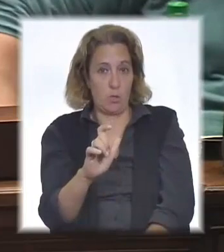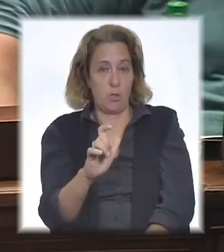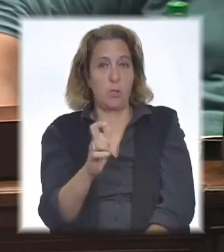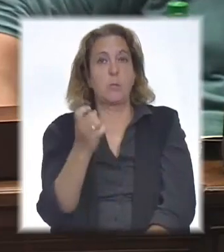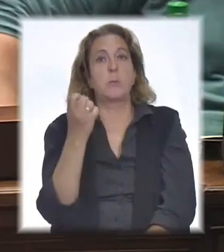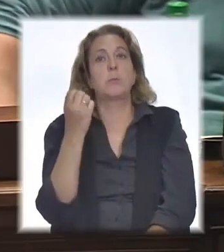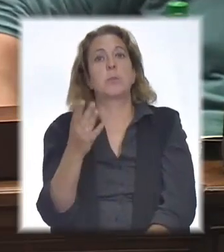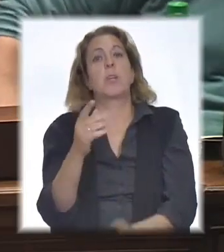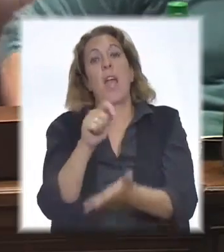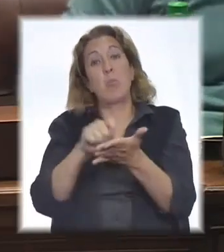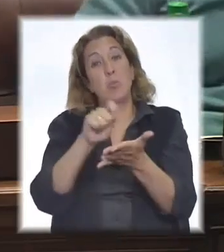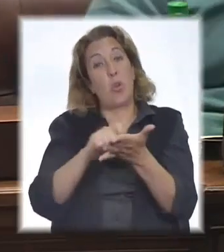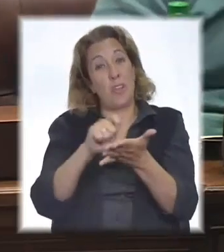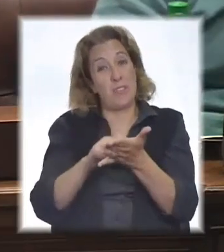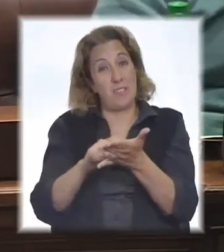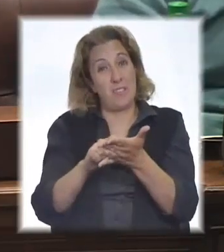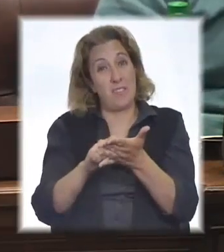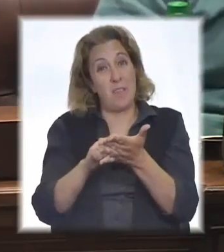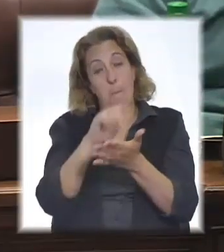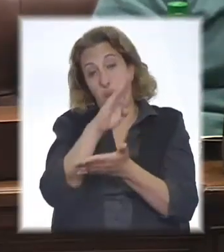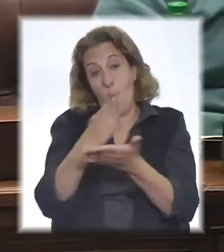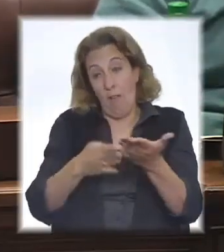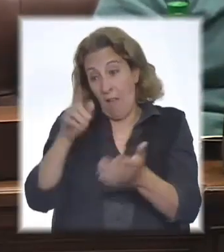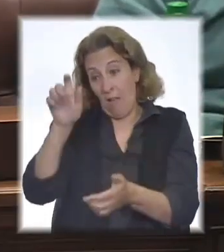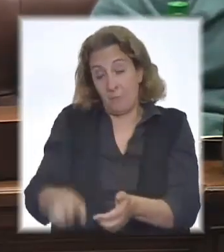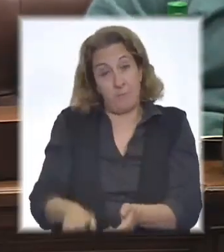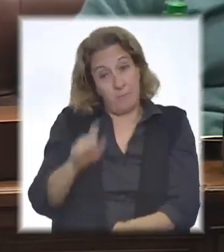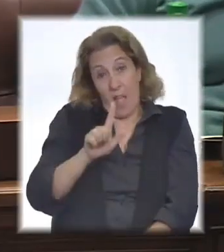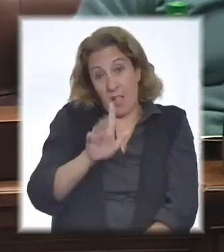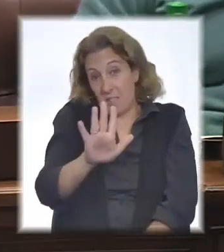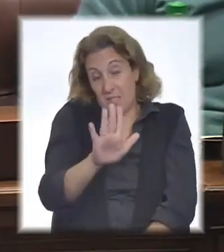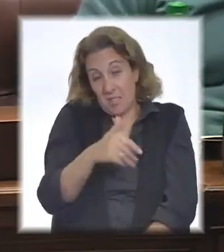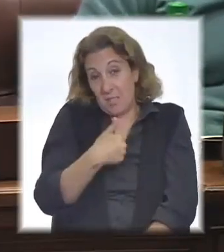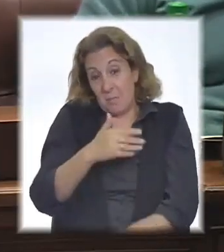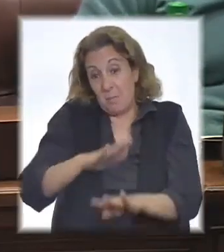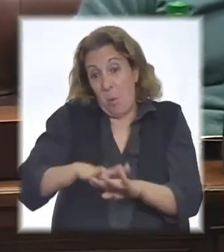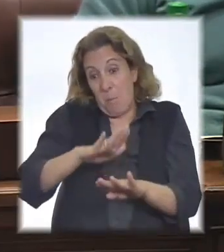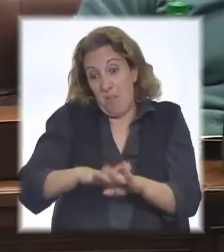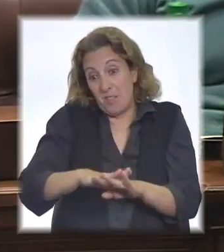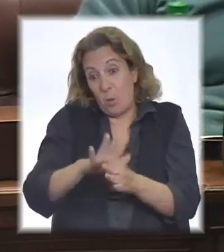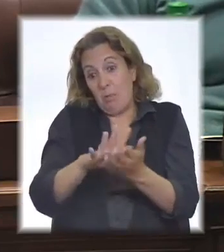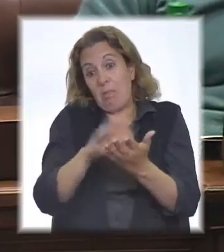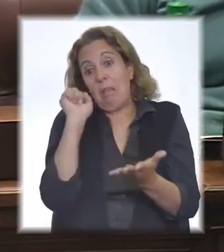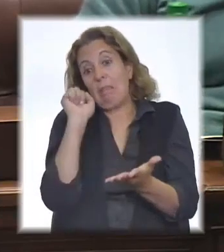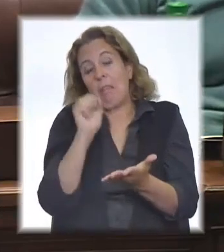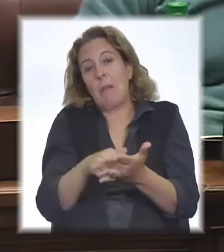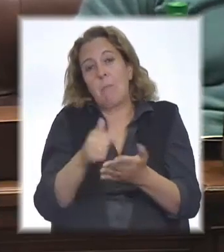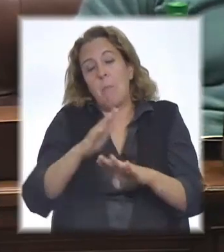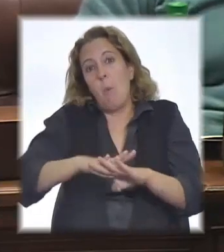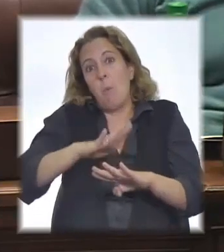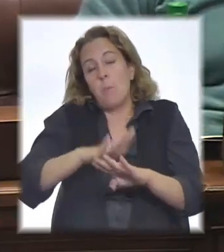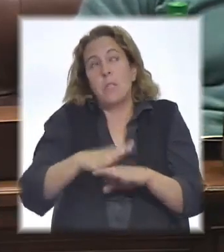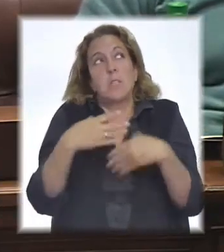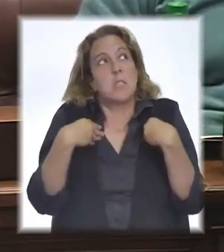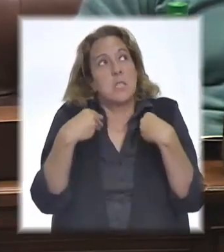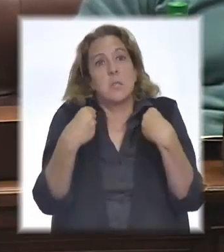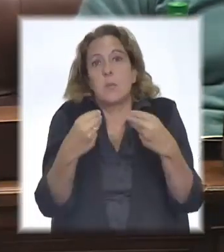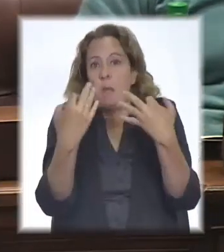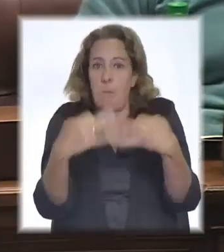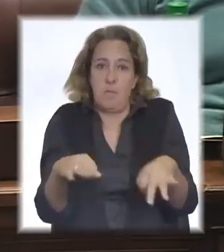porque los autores los poetas son esos son parte de su tiempo interpretan a su tiempo interpretan una sensibilidad